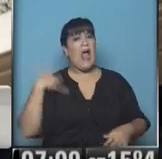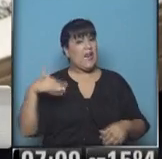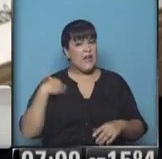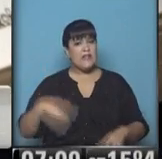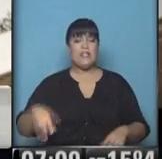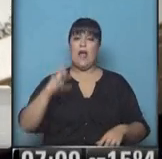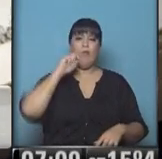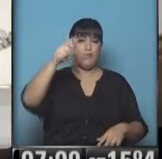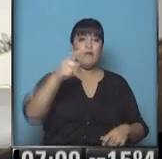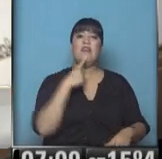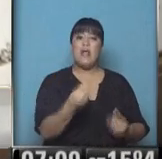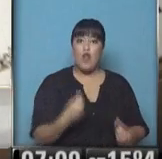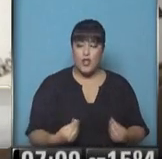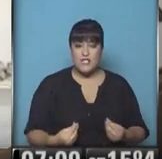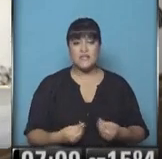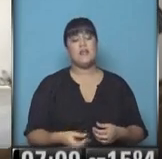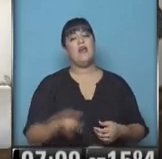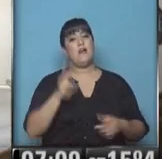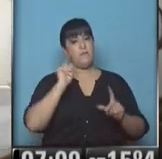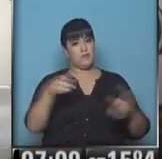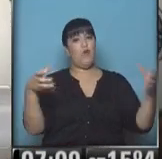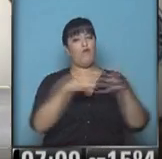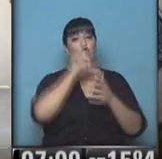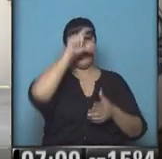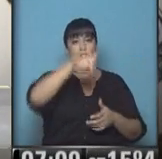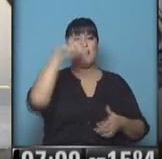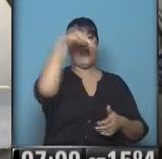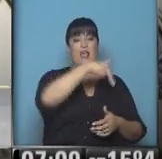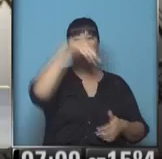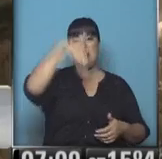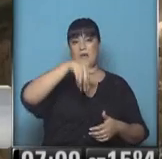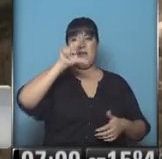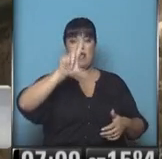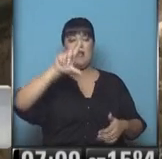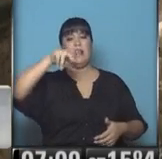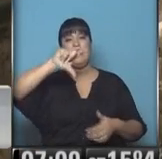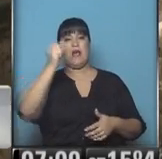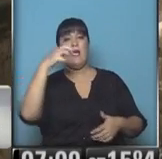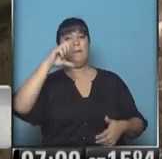de manera textual? Bueno, lo dice el fondo buitre NML Capital.